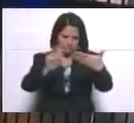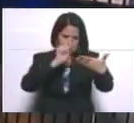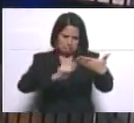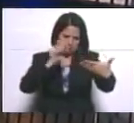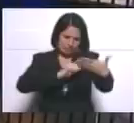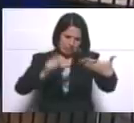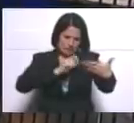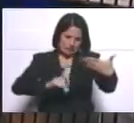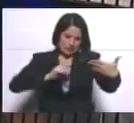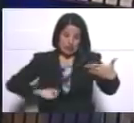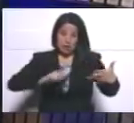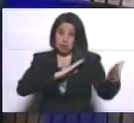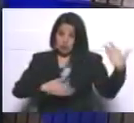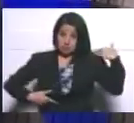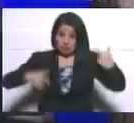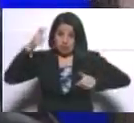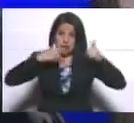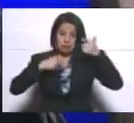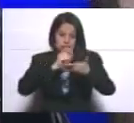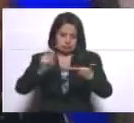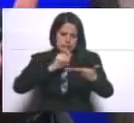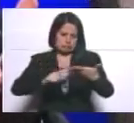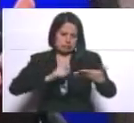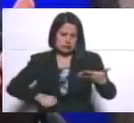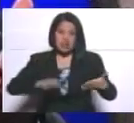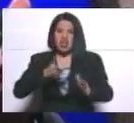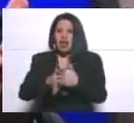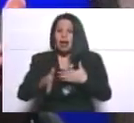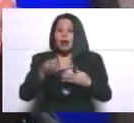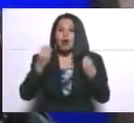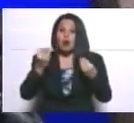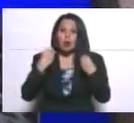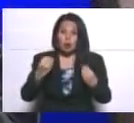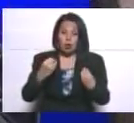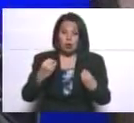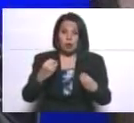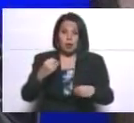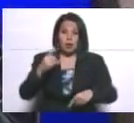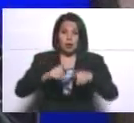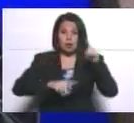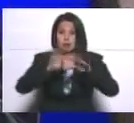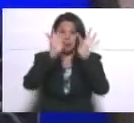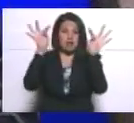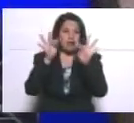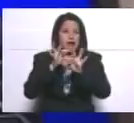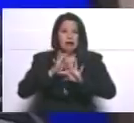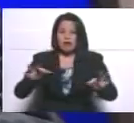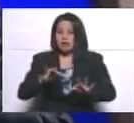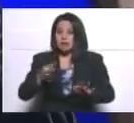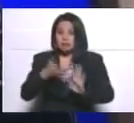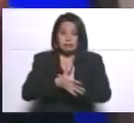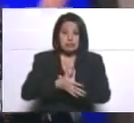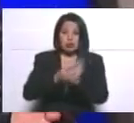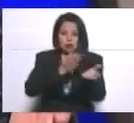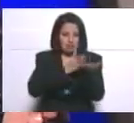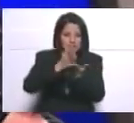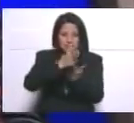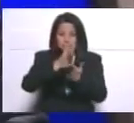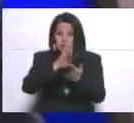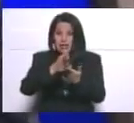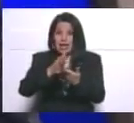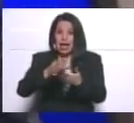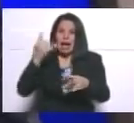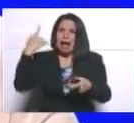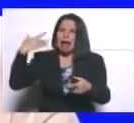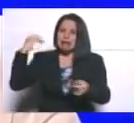nuestro comandante Eterno, como aquello y cómo salir del laberinto, que fue escrito en Yare